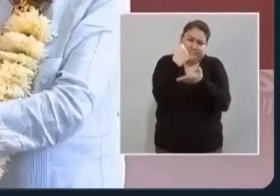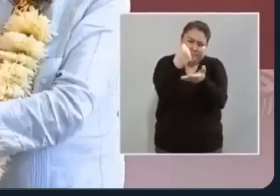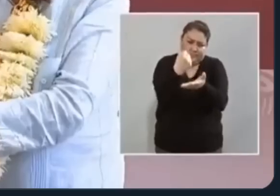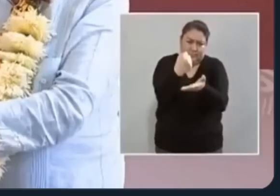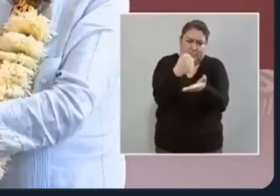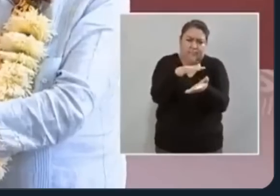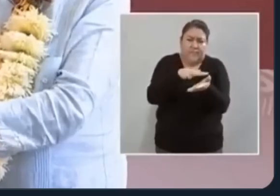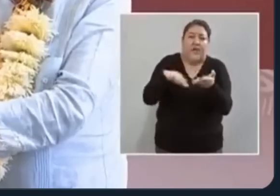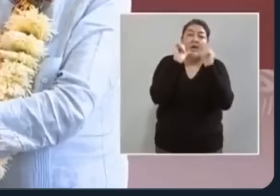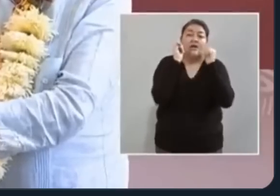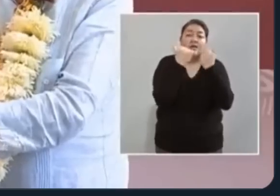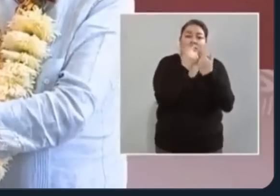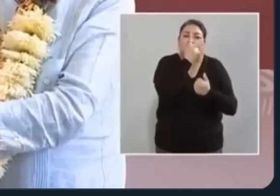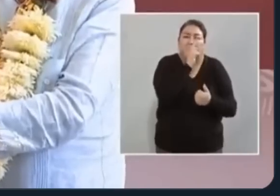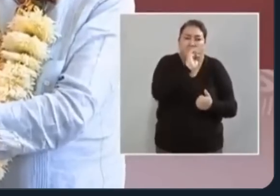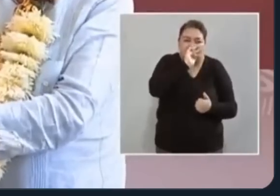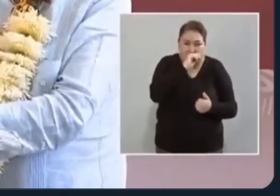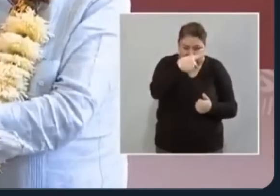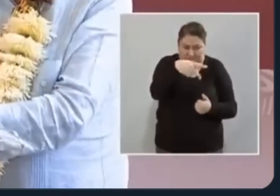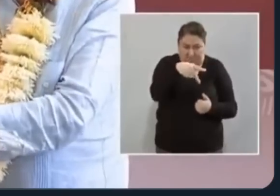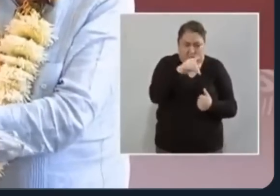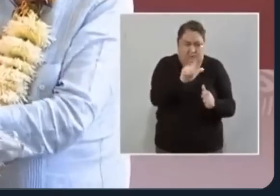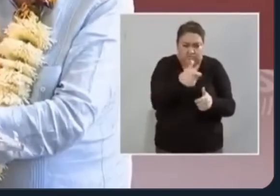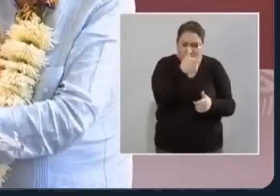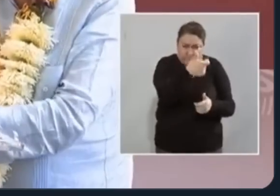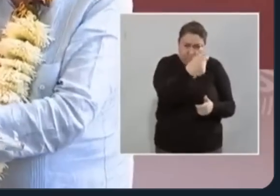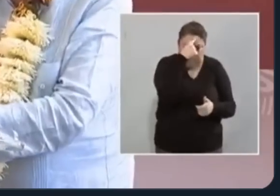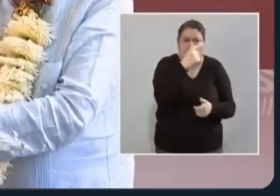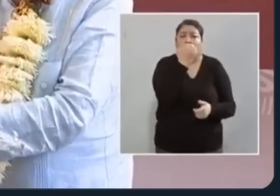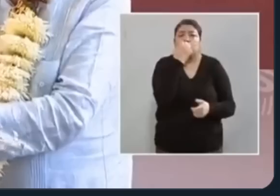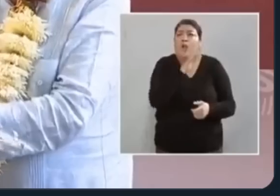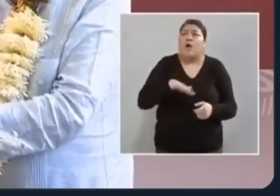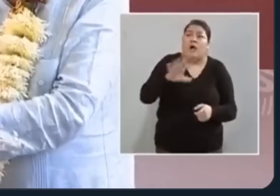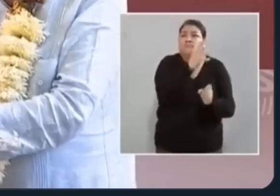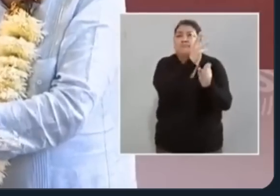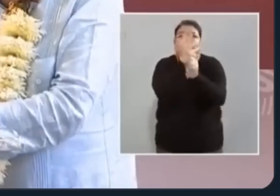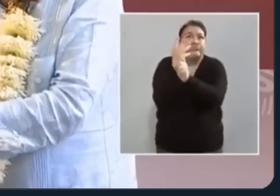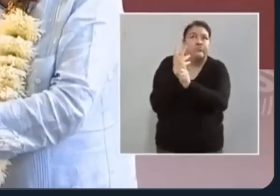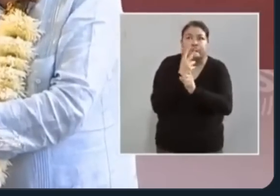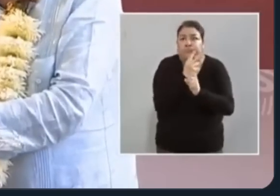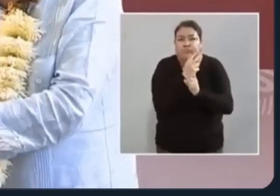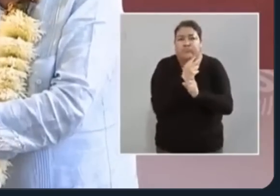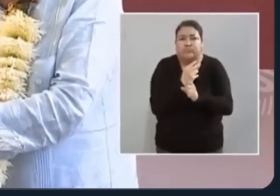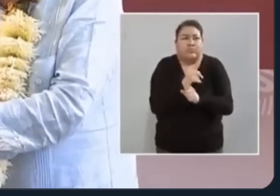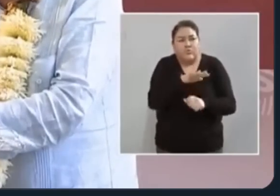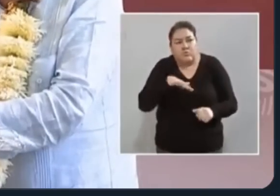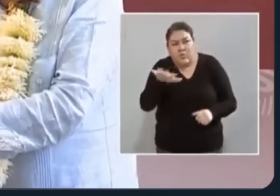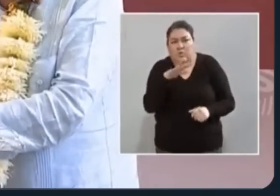las sociedades de madres, de padres, de familia, para que reparen las aulas, los